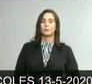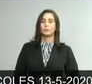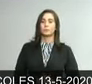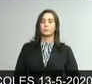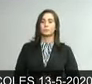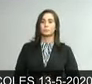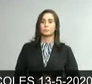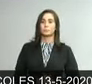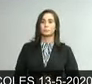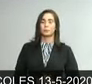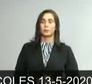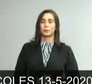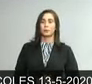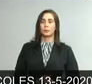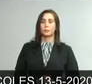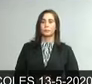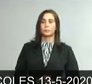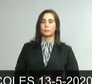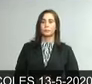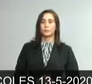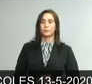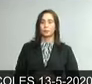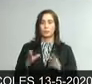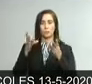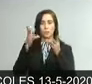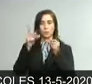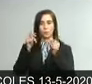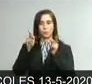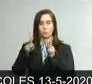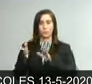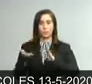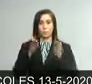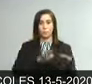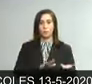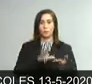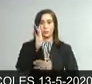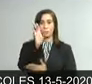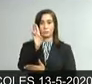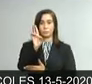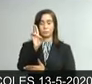El número de fallecidos es de 7.